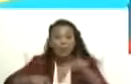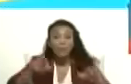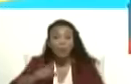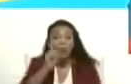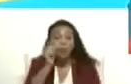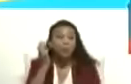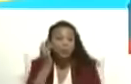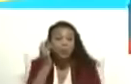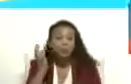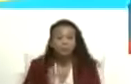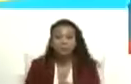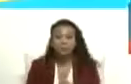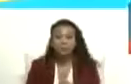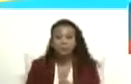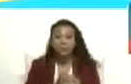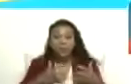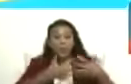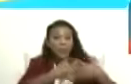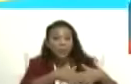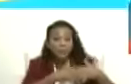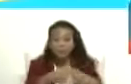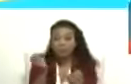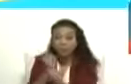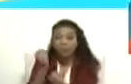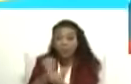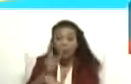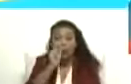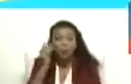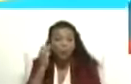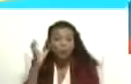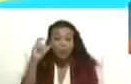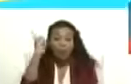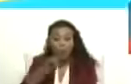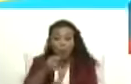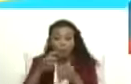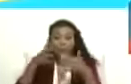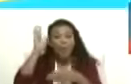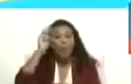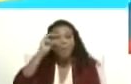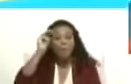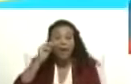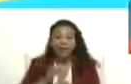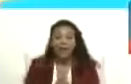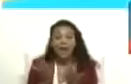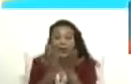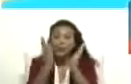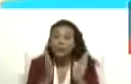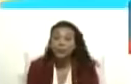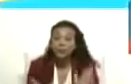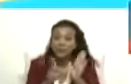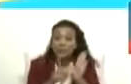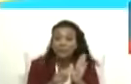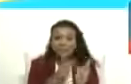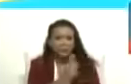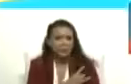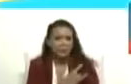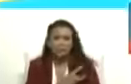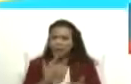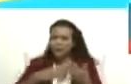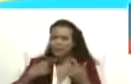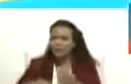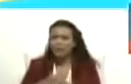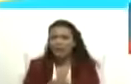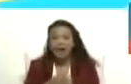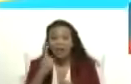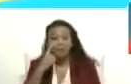los cultores, los empresarios, los trabajadores, las trabajadoras, los pescadores, los maestros, los estudiantes, las personas